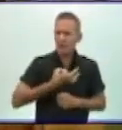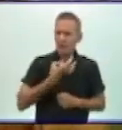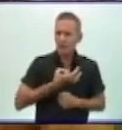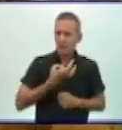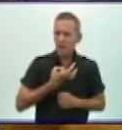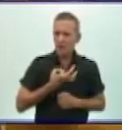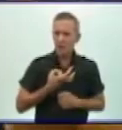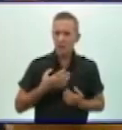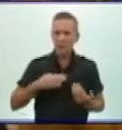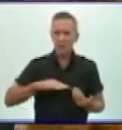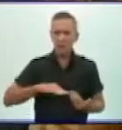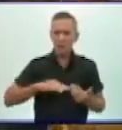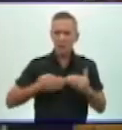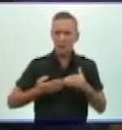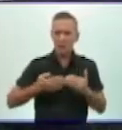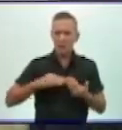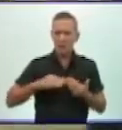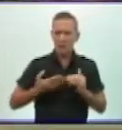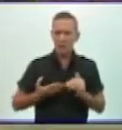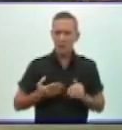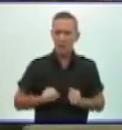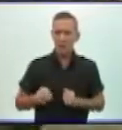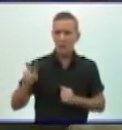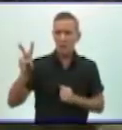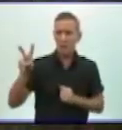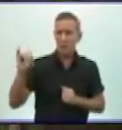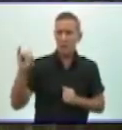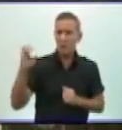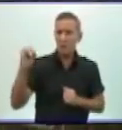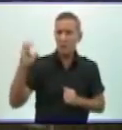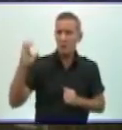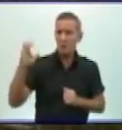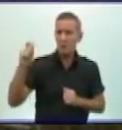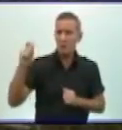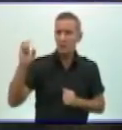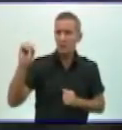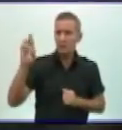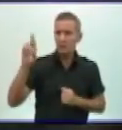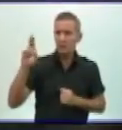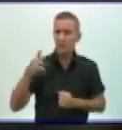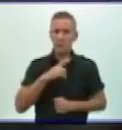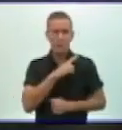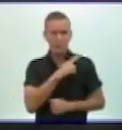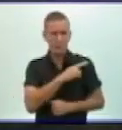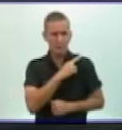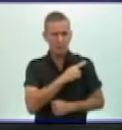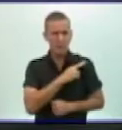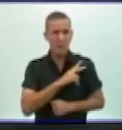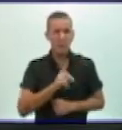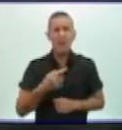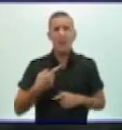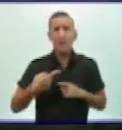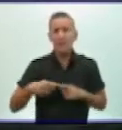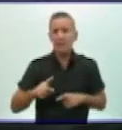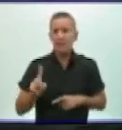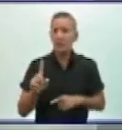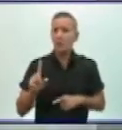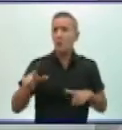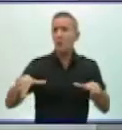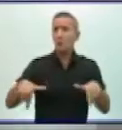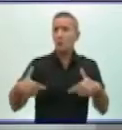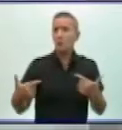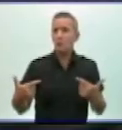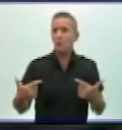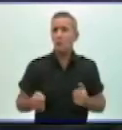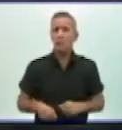Víctor, ¿cuál es? Bueno, que Víctor ha asumido una responsabilidad, pero en realidad no se ha comprometido con las tareas que se implican. Eso está bien. Pero en el caso